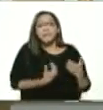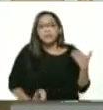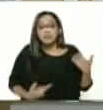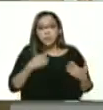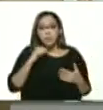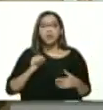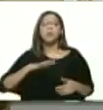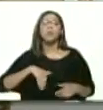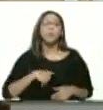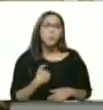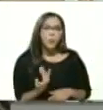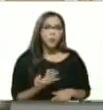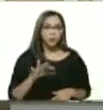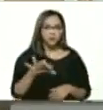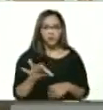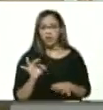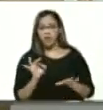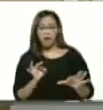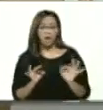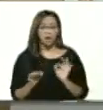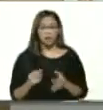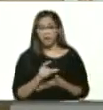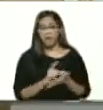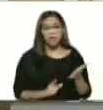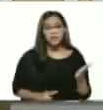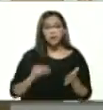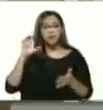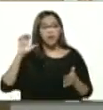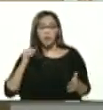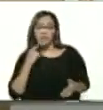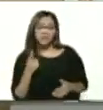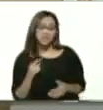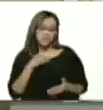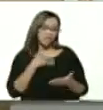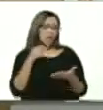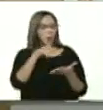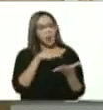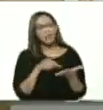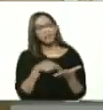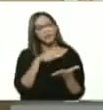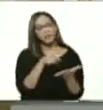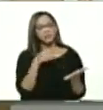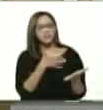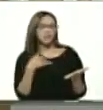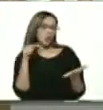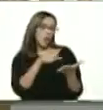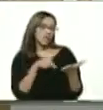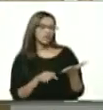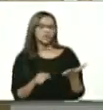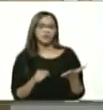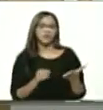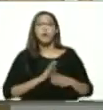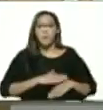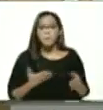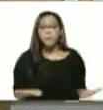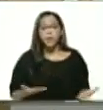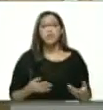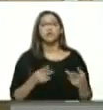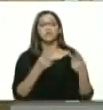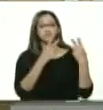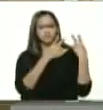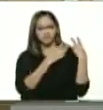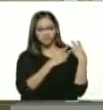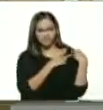pudo haber agarrado la lista de los estados y decir quiero este quiero este quiero este quiero este porque fue facultado